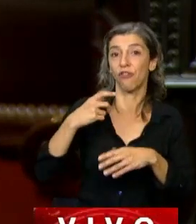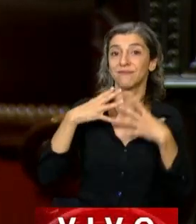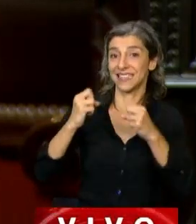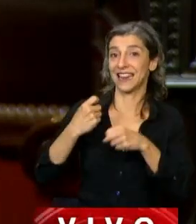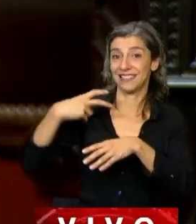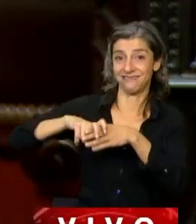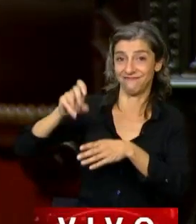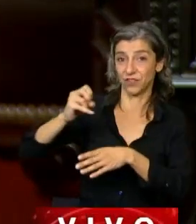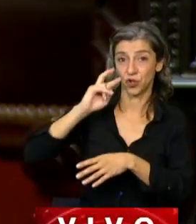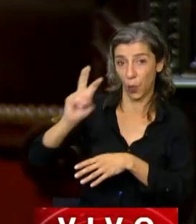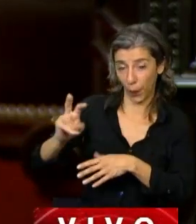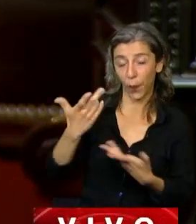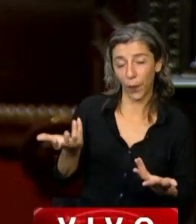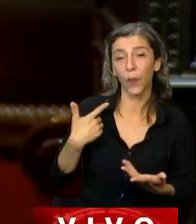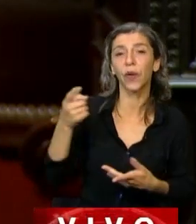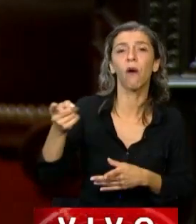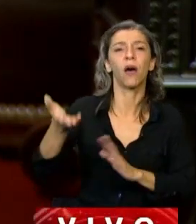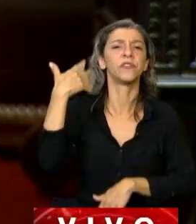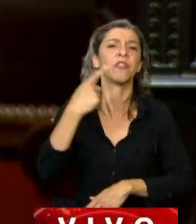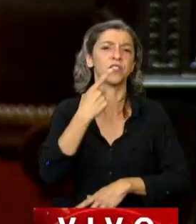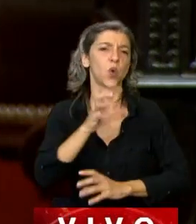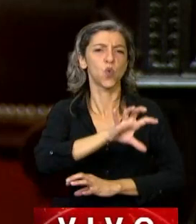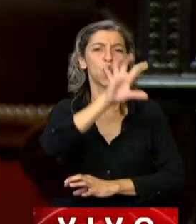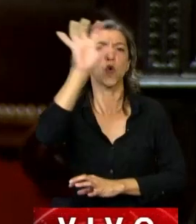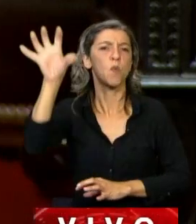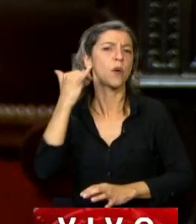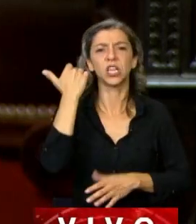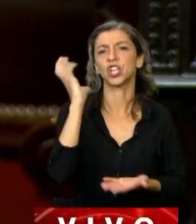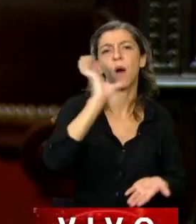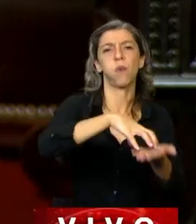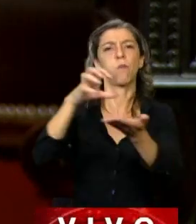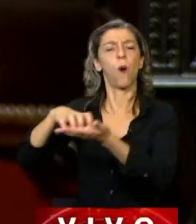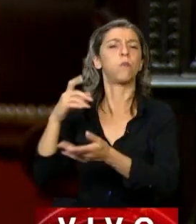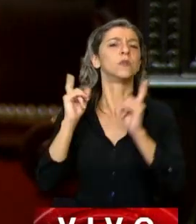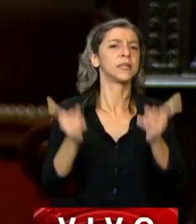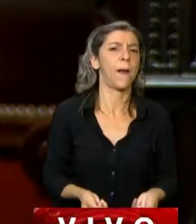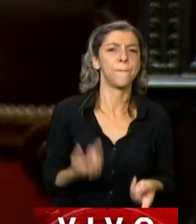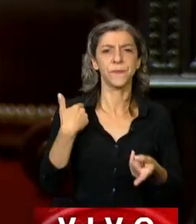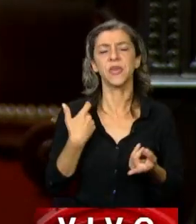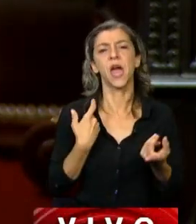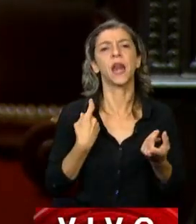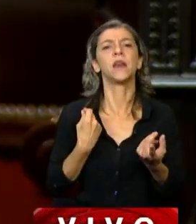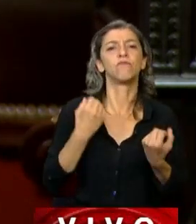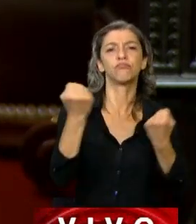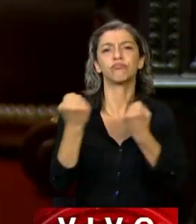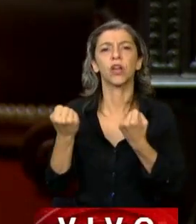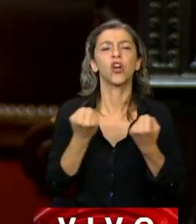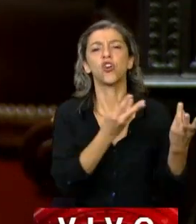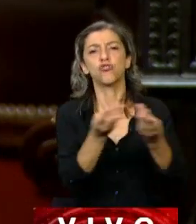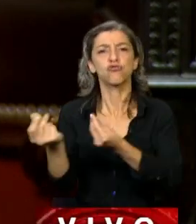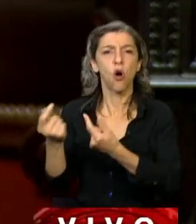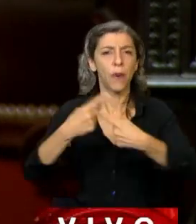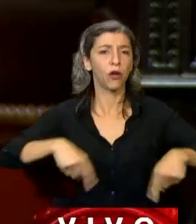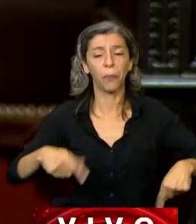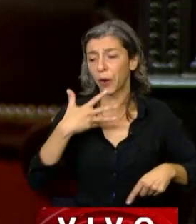se jactaba de haber ampliado las sedes en el interior del país y de haber comprado más vehículos. Pero no tiene competencia